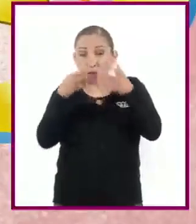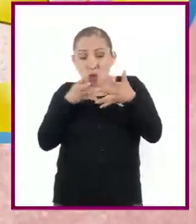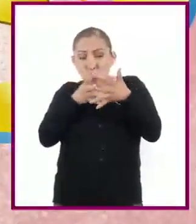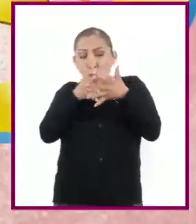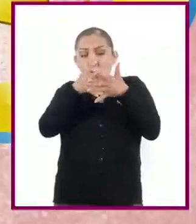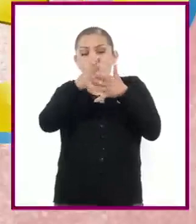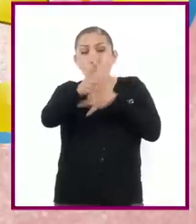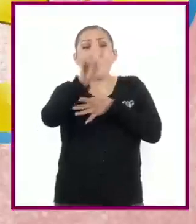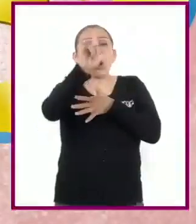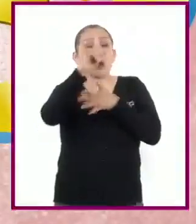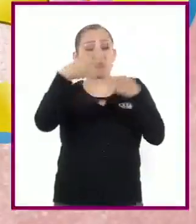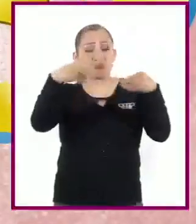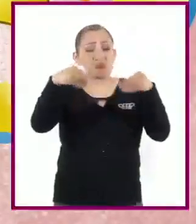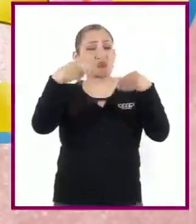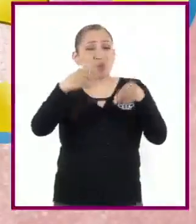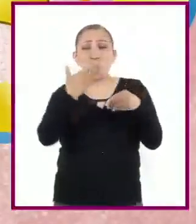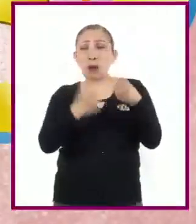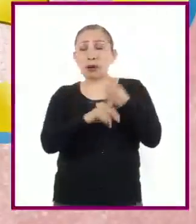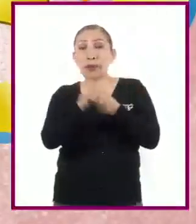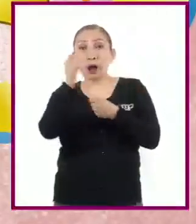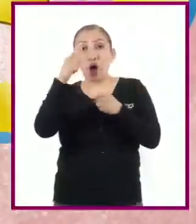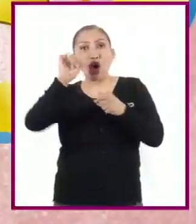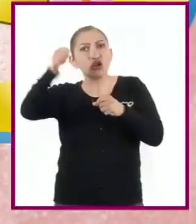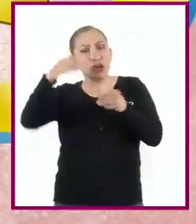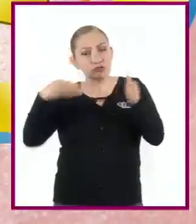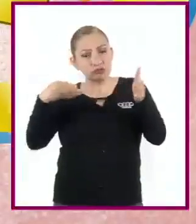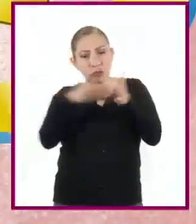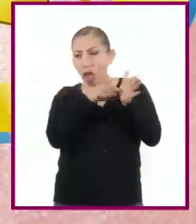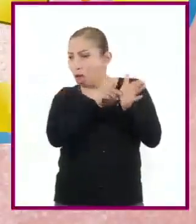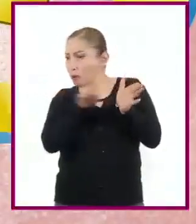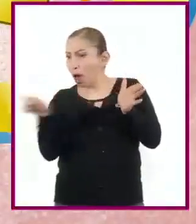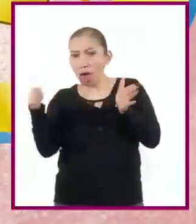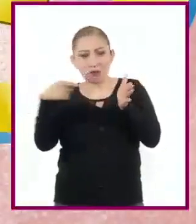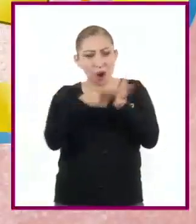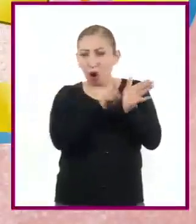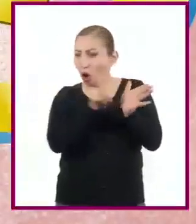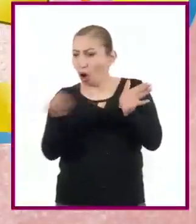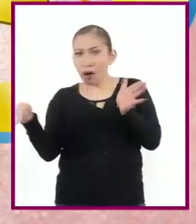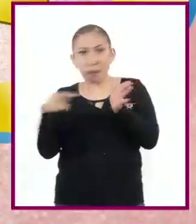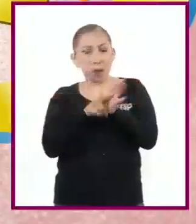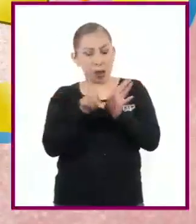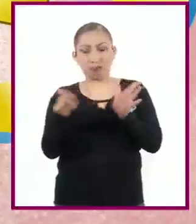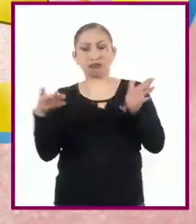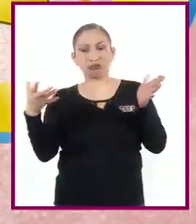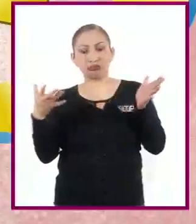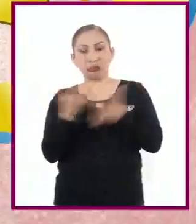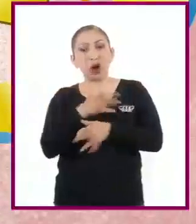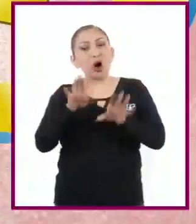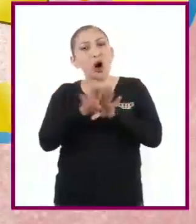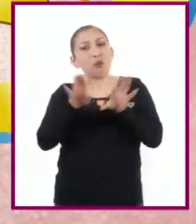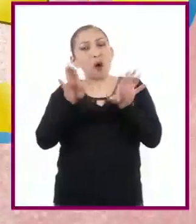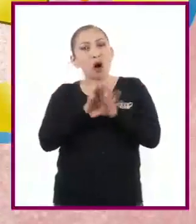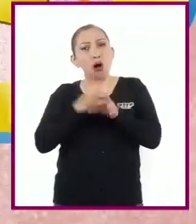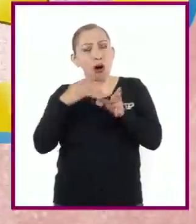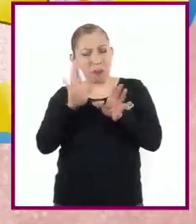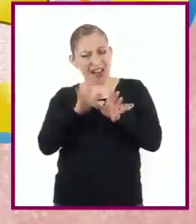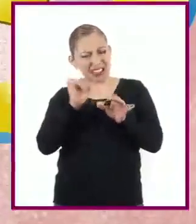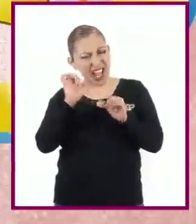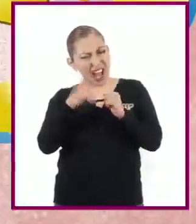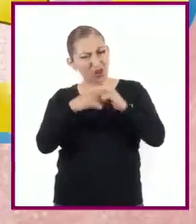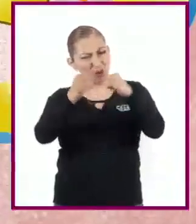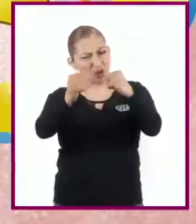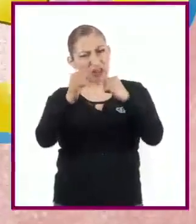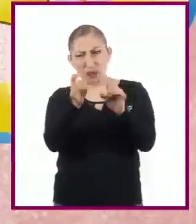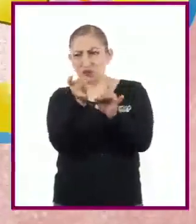las laminillas sin problema, pero algunas rebotaban casi en la misma dirección de donde provenían, como si fueran repelidas por alguna